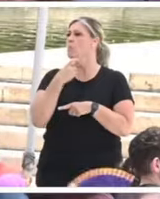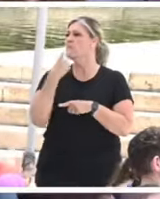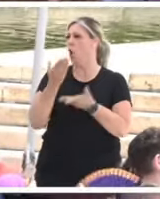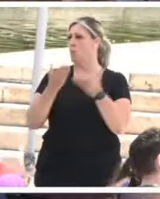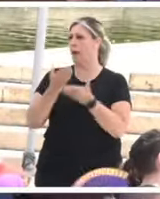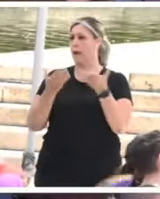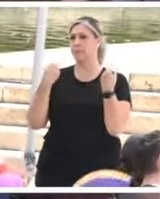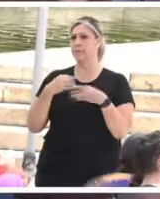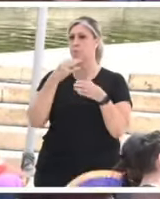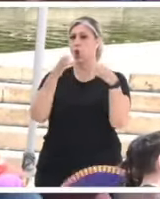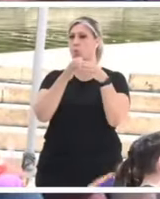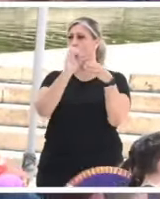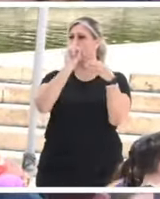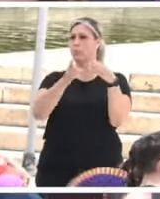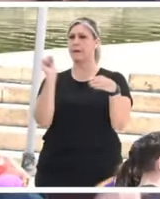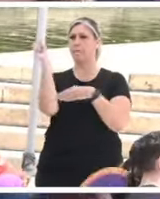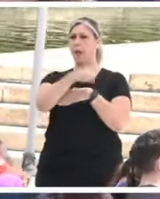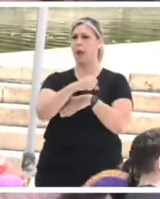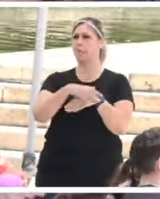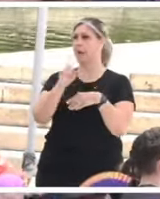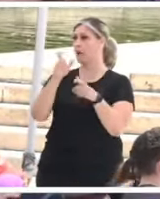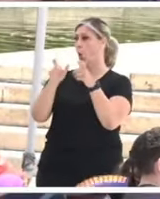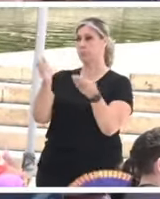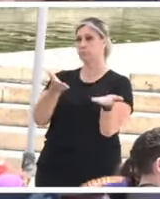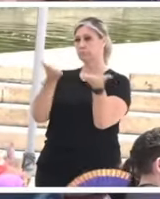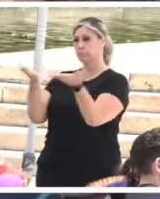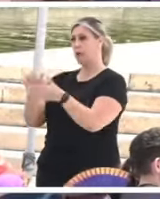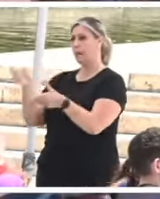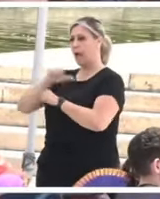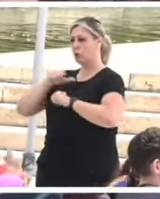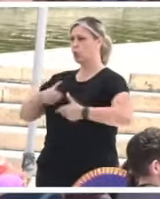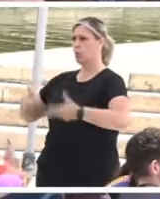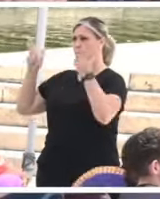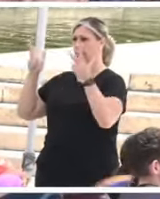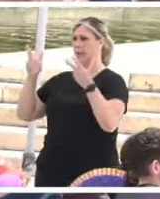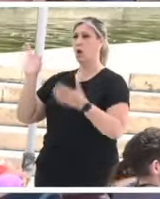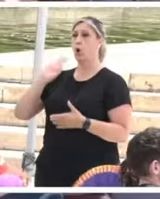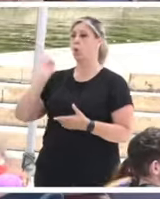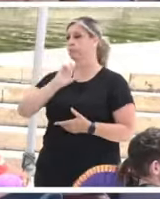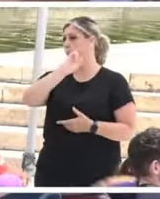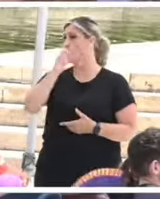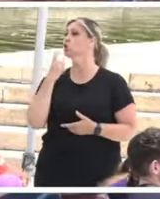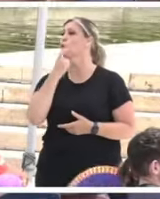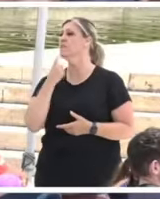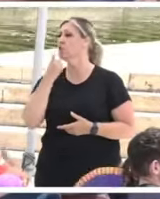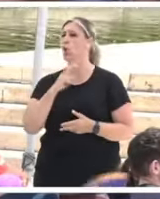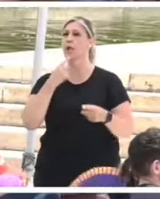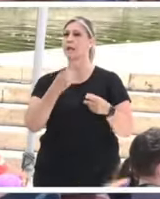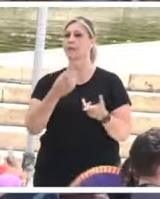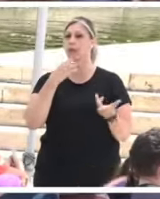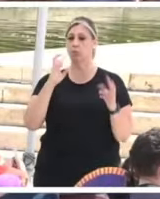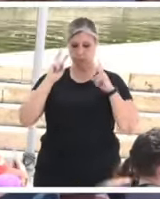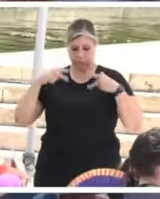es decir, al bloque dominante para darlo a sus hombres, para que fueran autónomos y libres, frente al mito de Narciso, que de tanto mirarse en